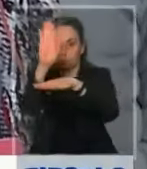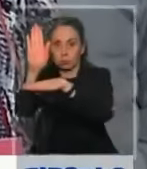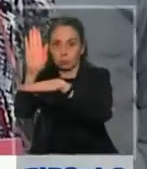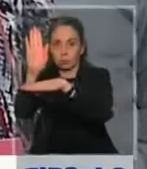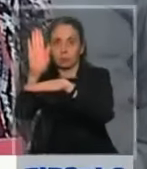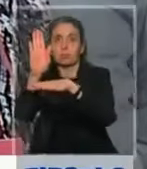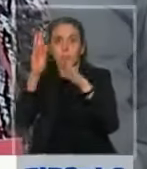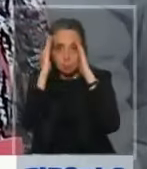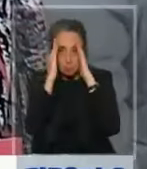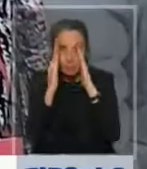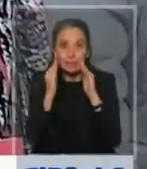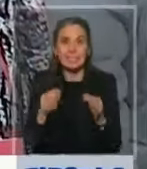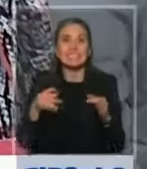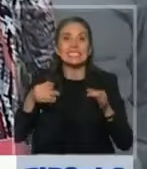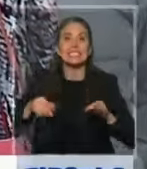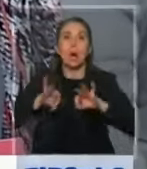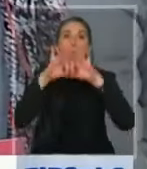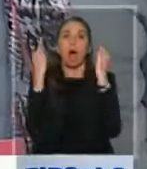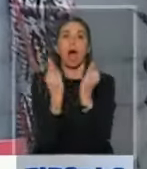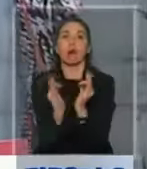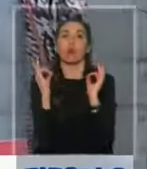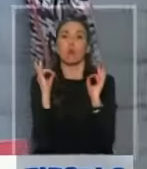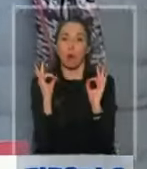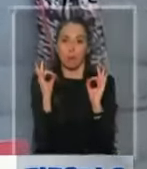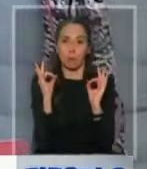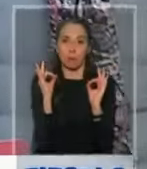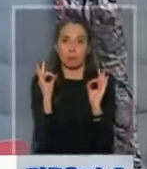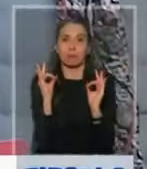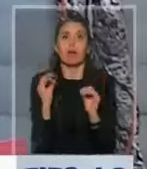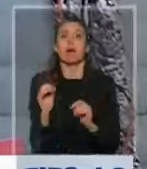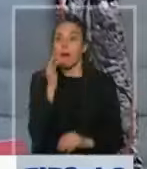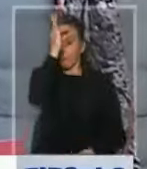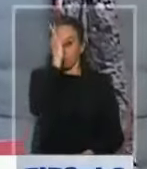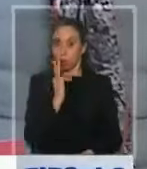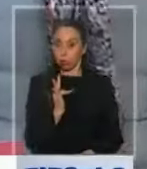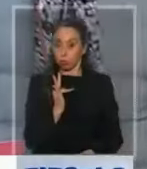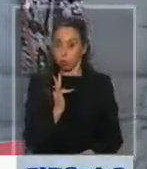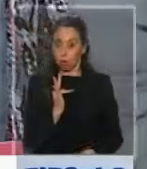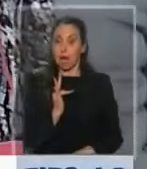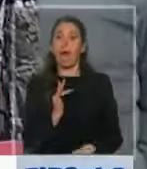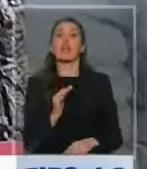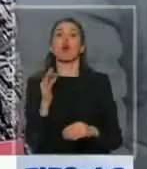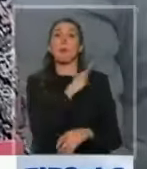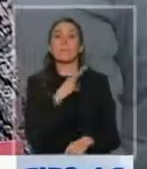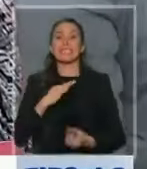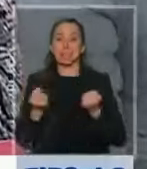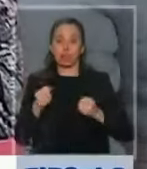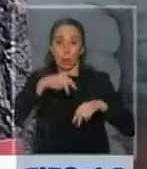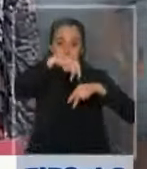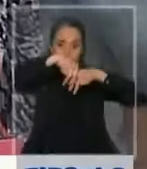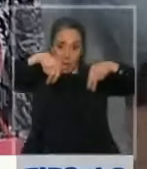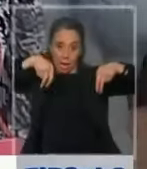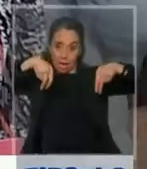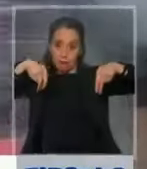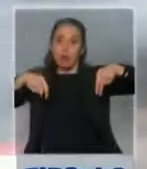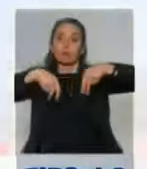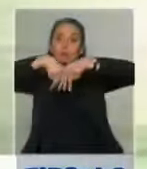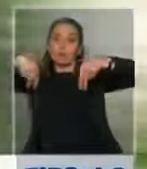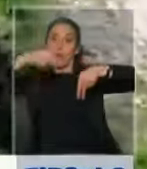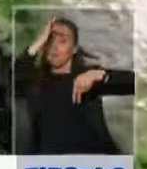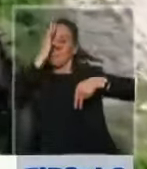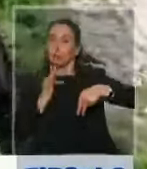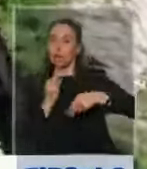la seguridad integral. Por eso, al lado de los equipos de transporte van a estar los equipos de carabineros de